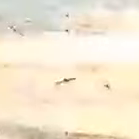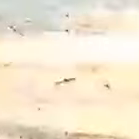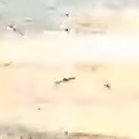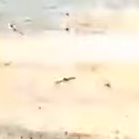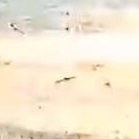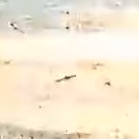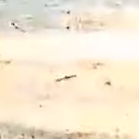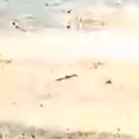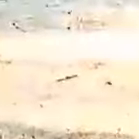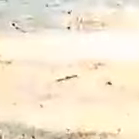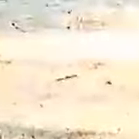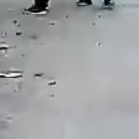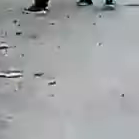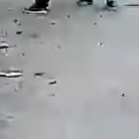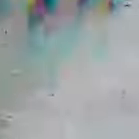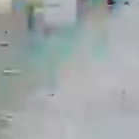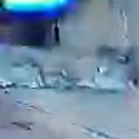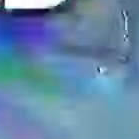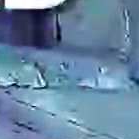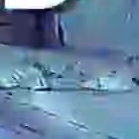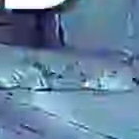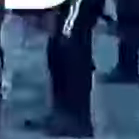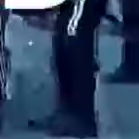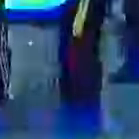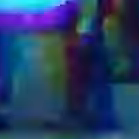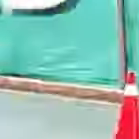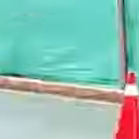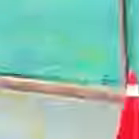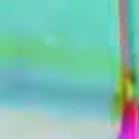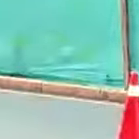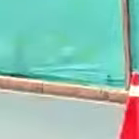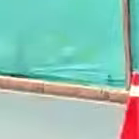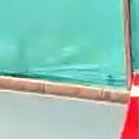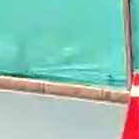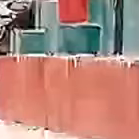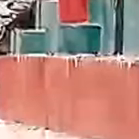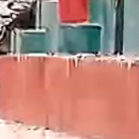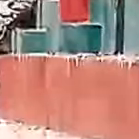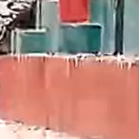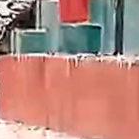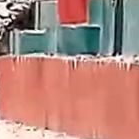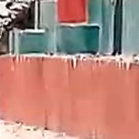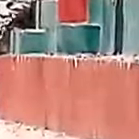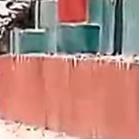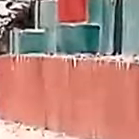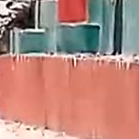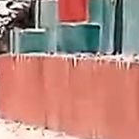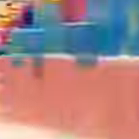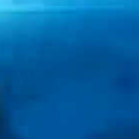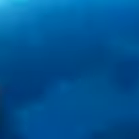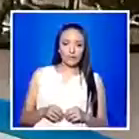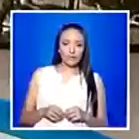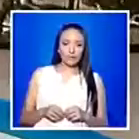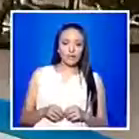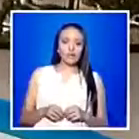a donde la comunidad necesita. Porque todo lo que pasa en la ciudad está aquí, en Ecuavisa.